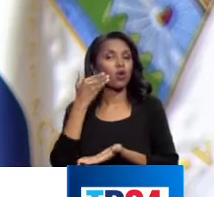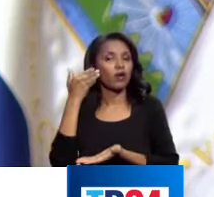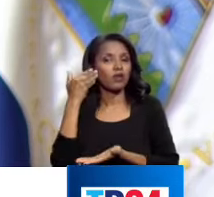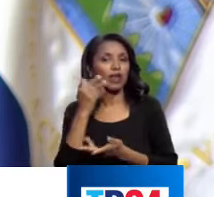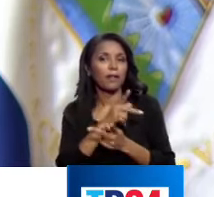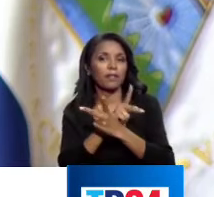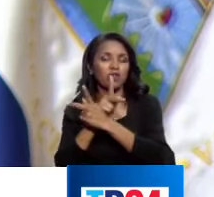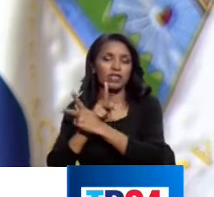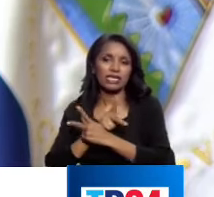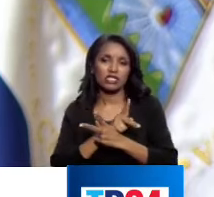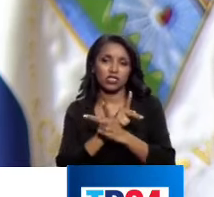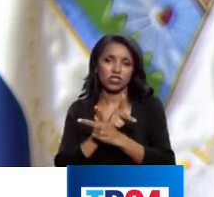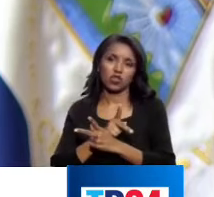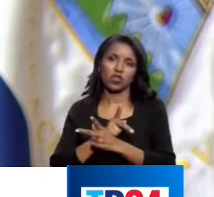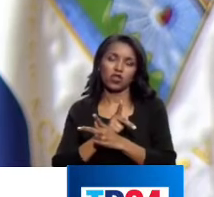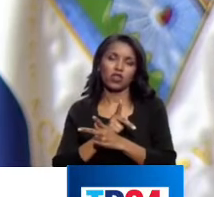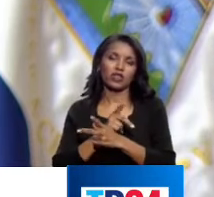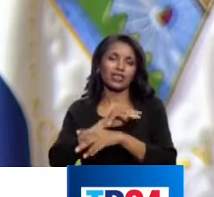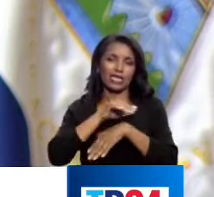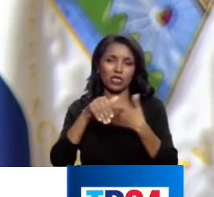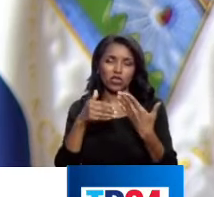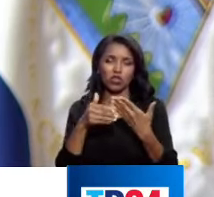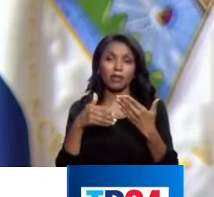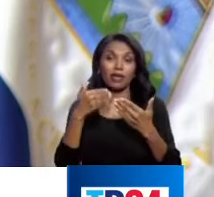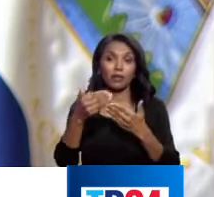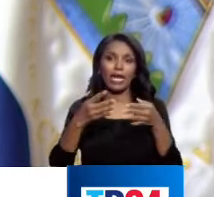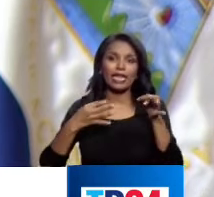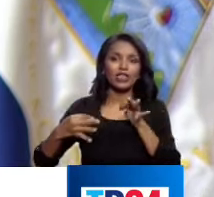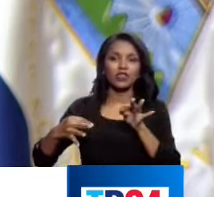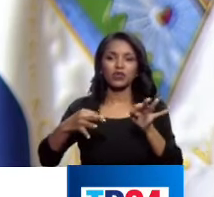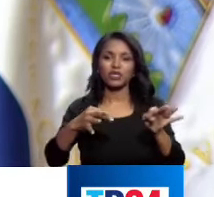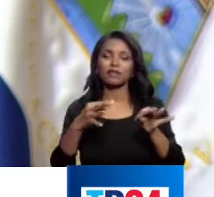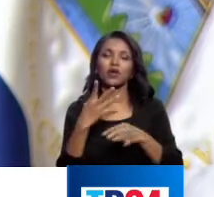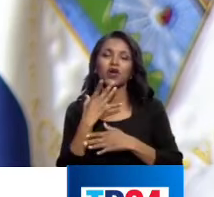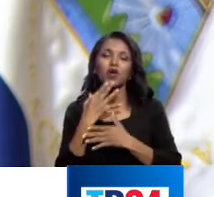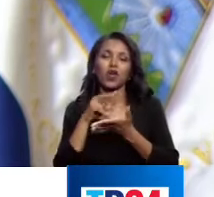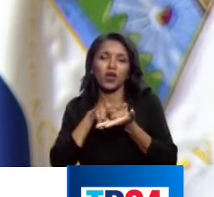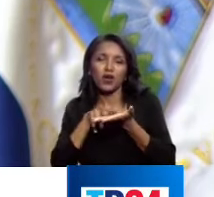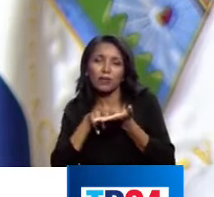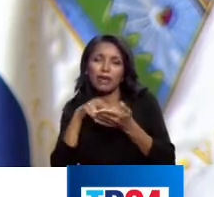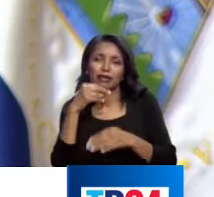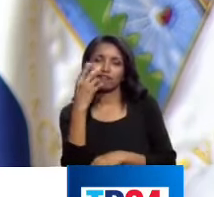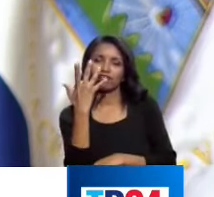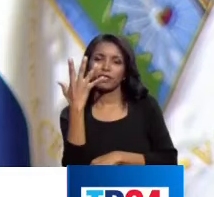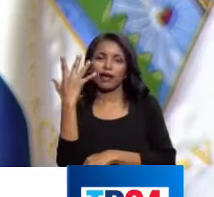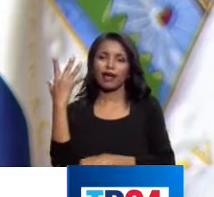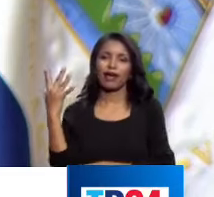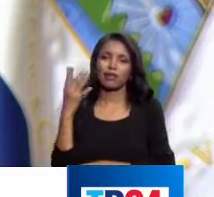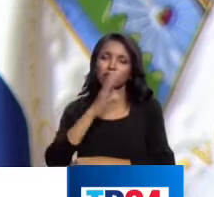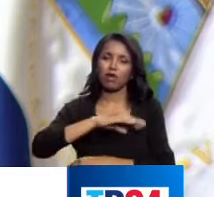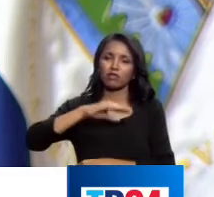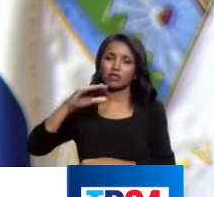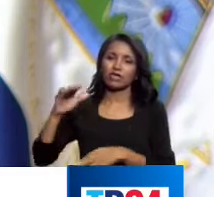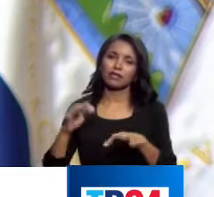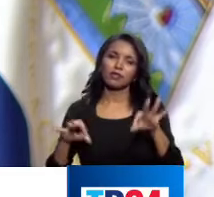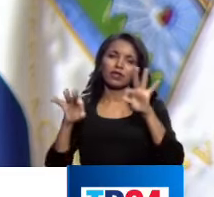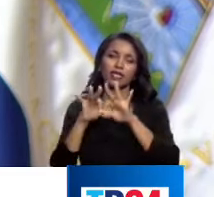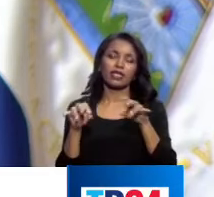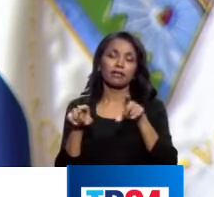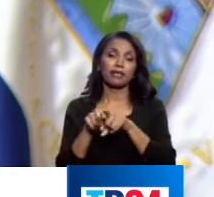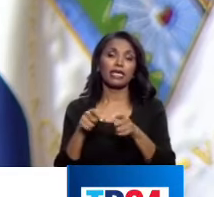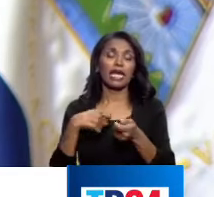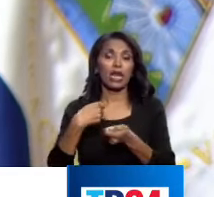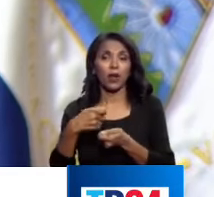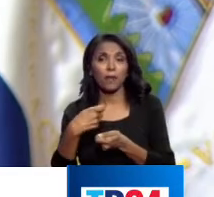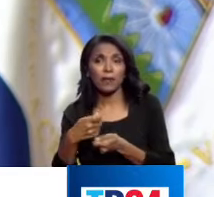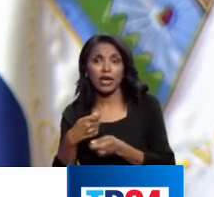protección de nuestros recursos naturales para promover un turismo verde. Apoyaremos a PromTour, que está pidiendo que se reduzca la burocracia, que los pagos se